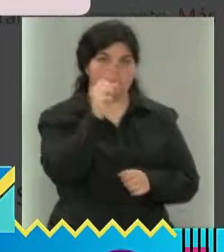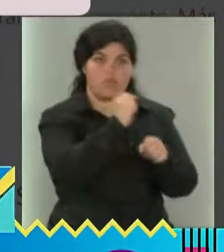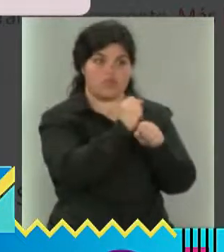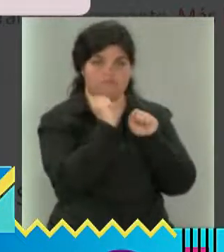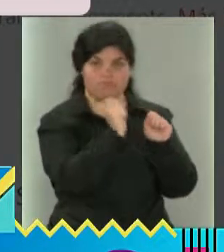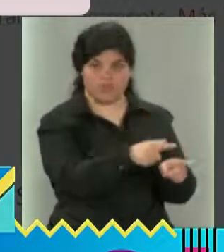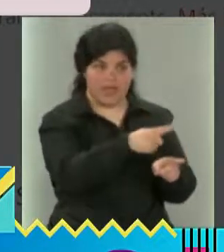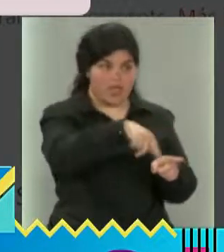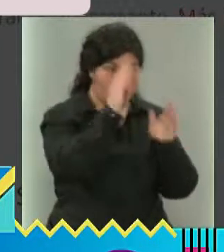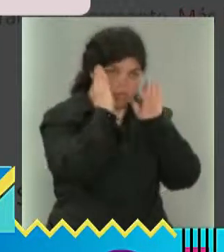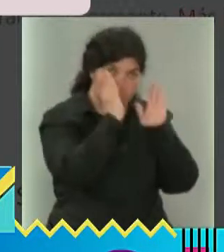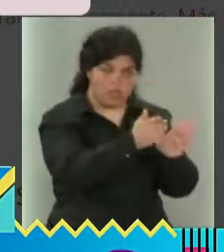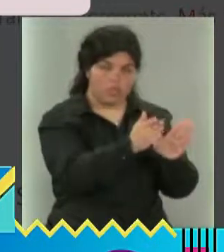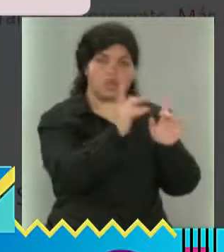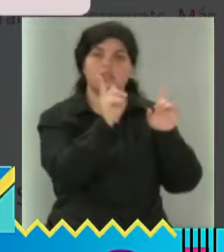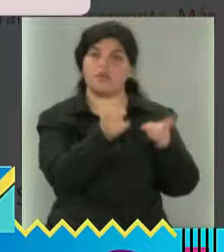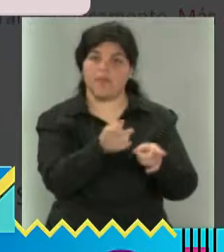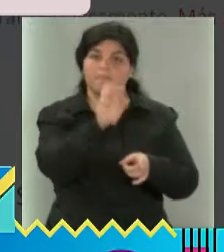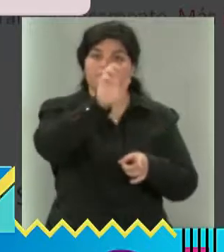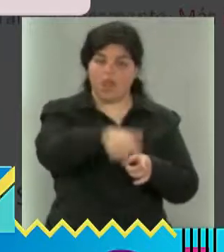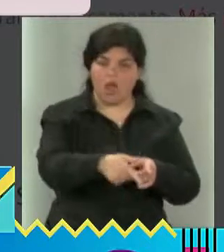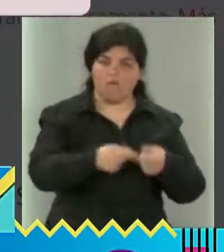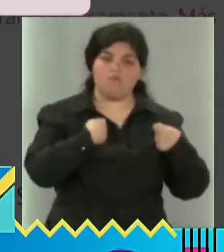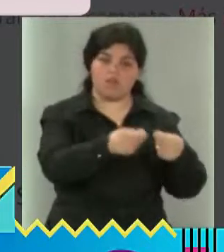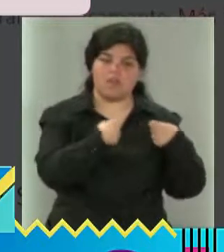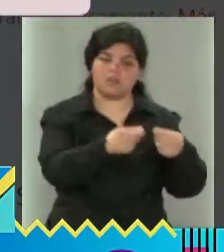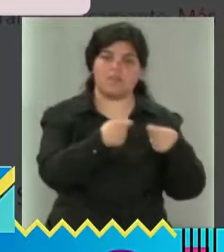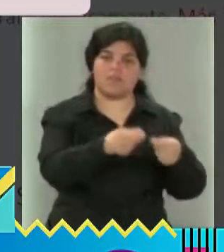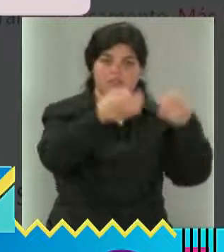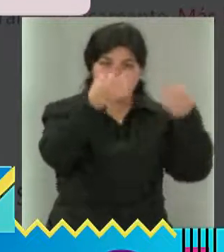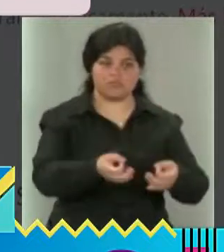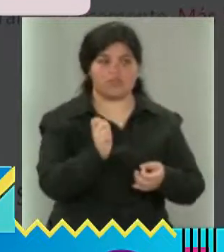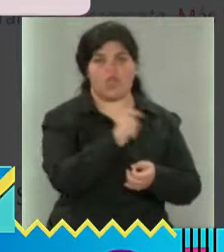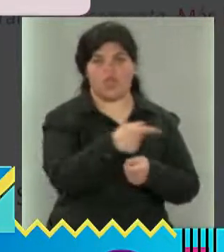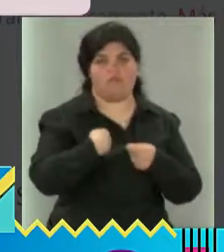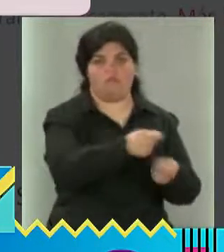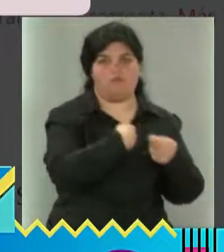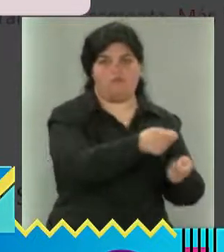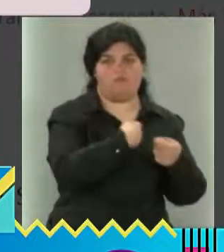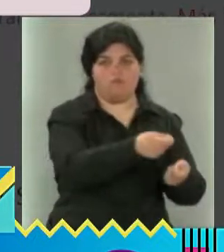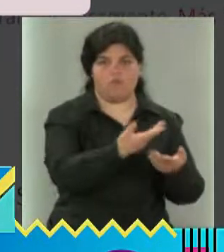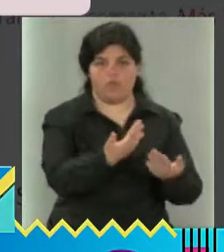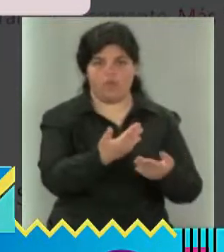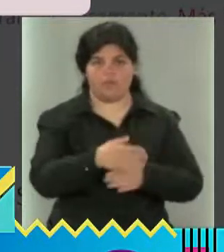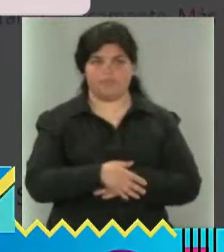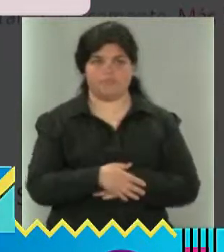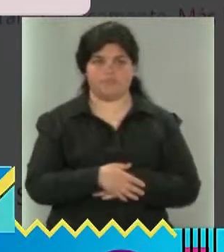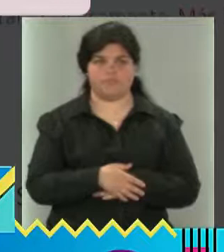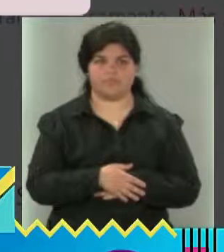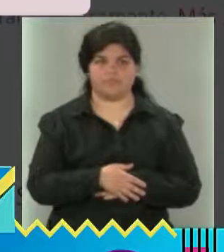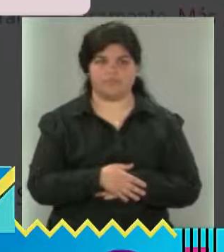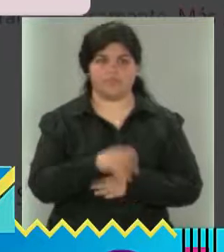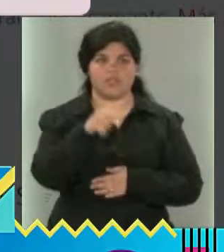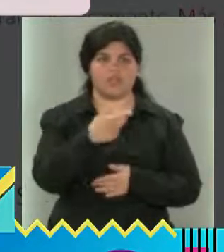Y que haya políticas de financiamiento específicas para ese sector. Bien, vamos a ir viendo cómo se va escribiendo. Reivindicación